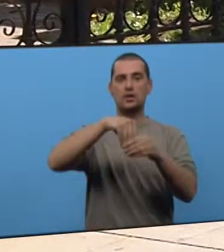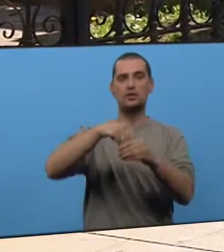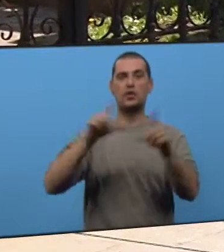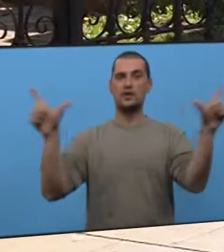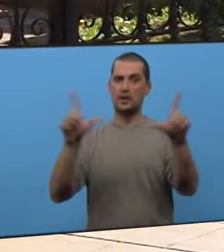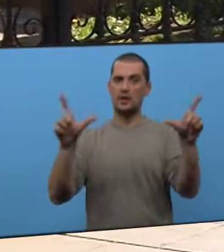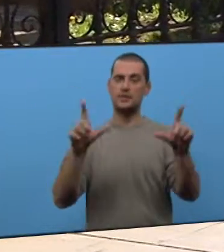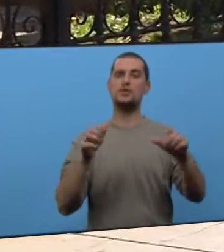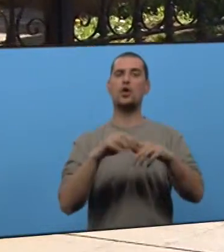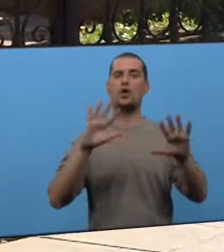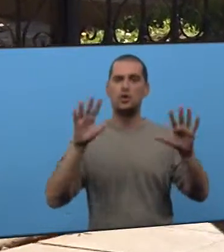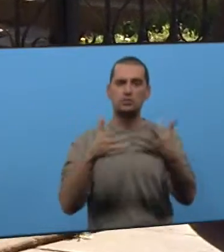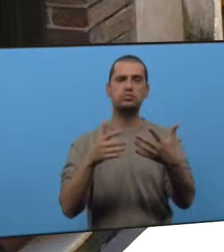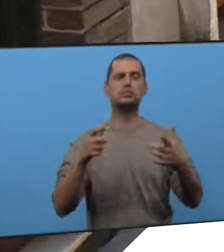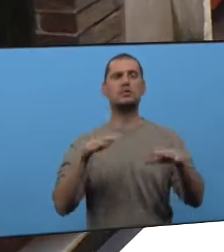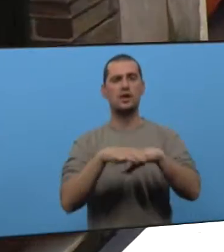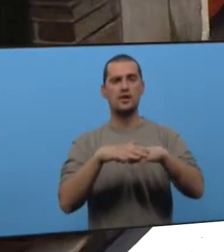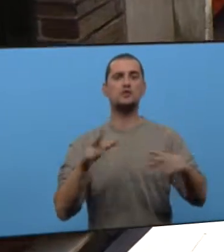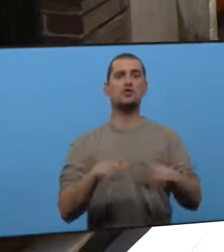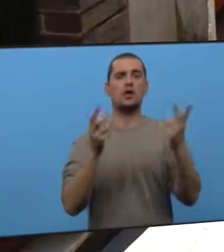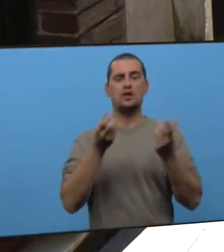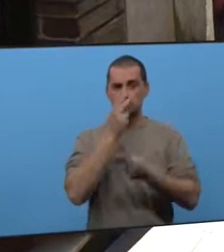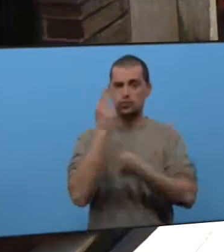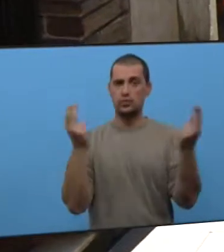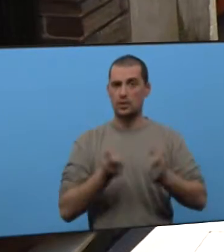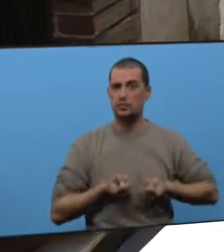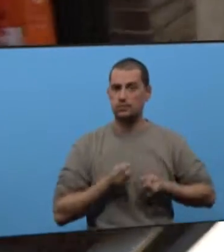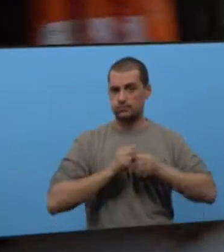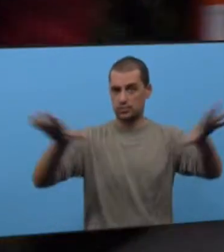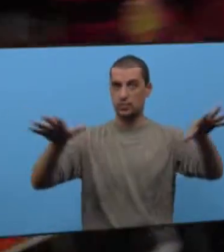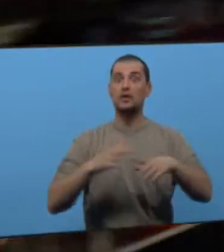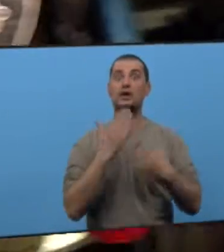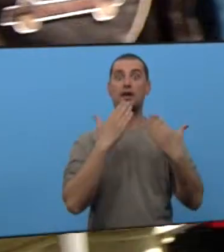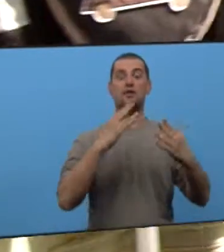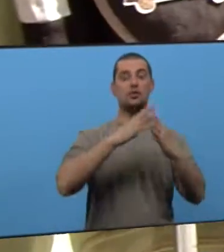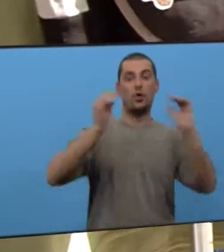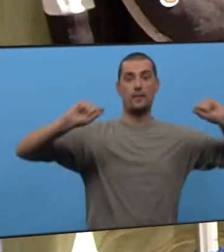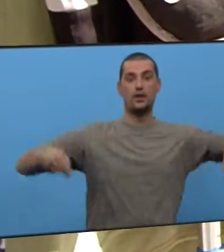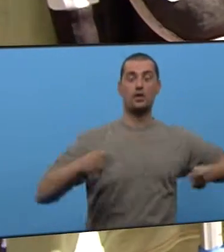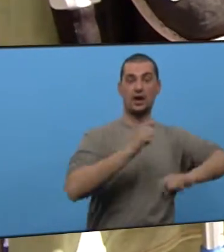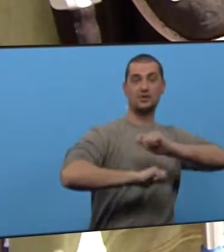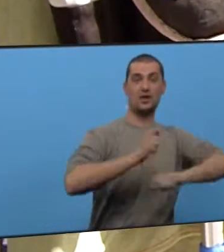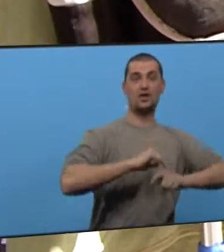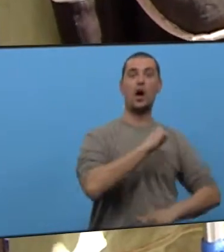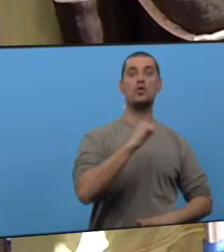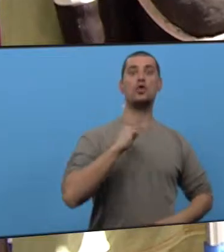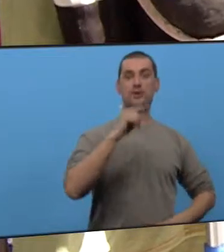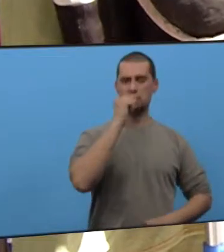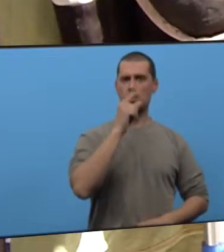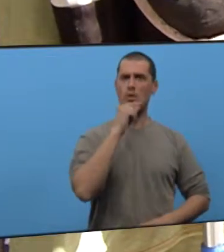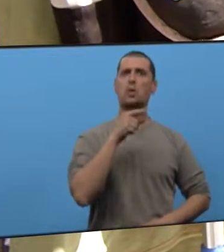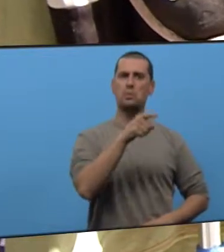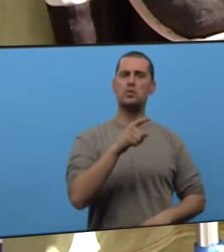medios dixitais e redes sociais. A colaboración é froito dun convenio da TIC coa Asociación de Autónomas de Lugo que está a